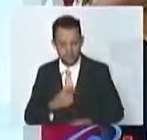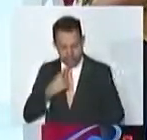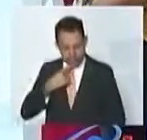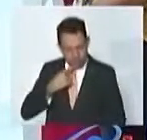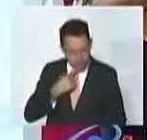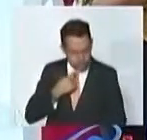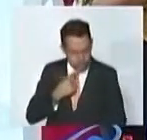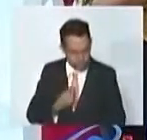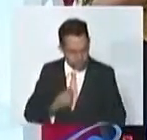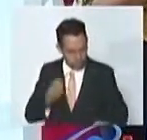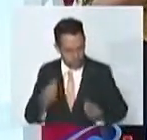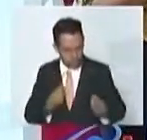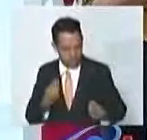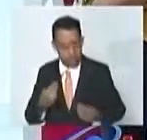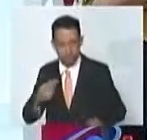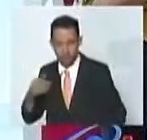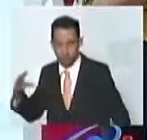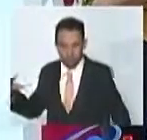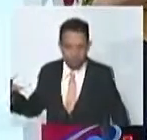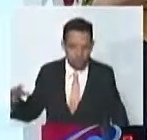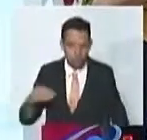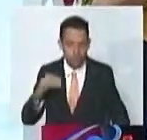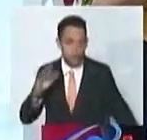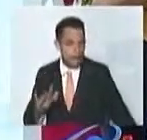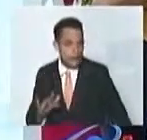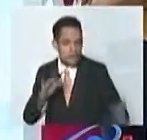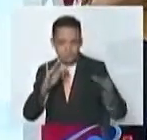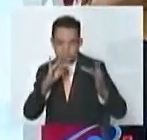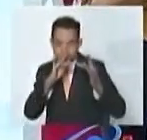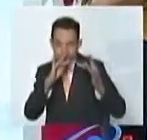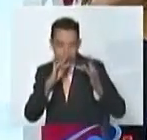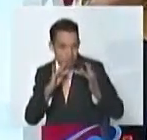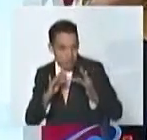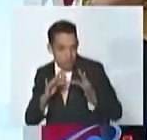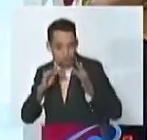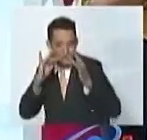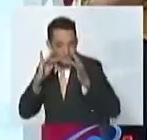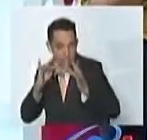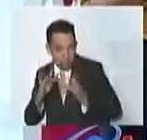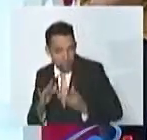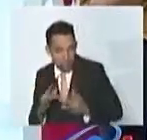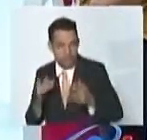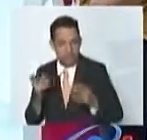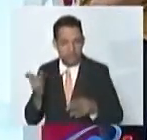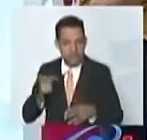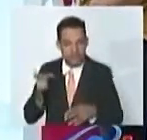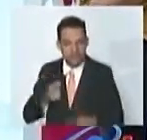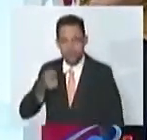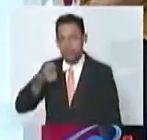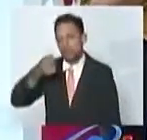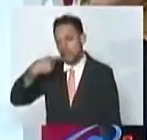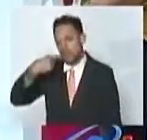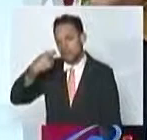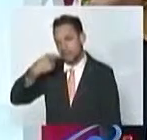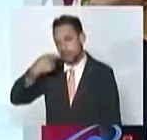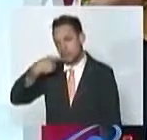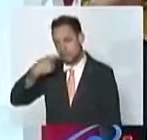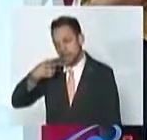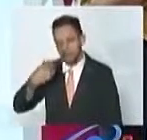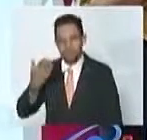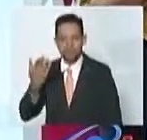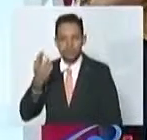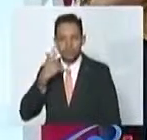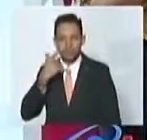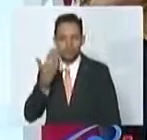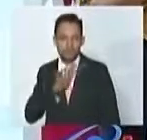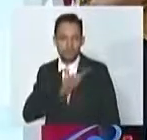todo se comunica. Entonces, bueno, el médico manda unos medicamentos, los padres de familia empiezan